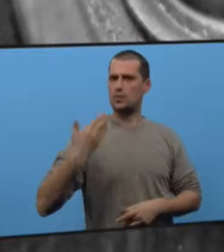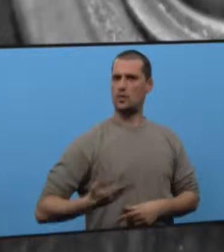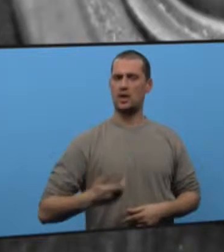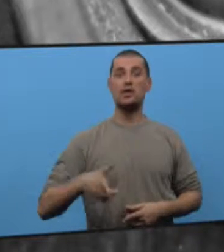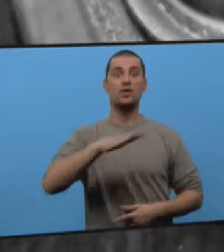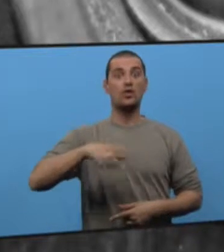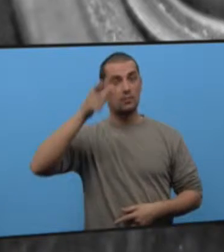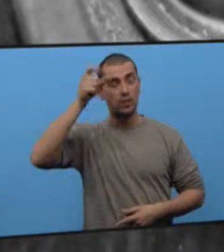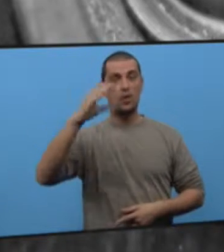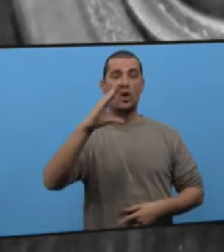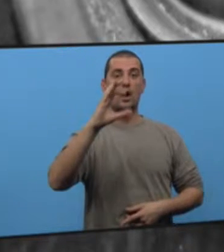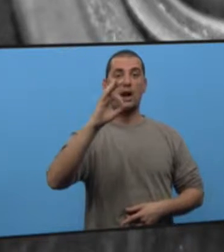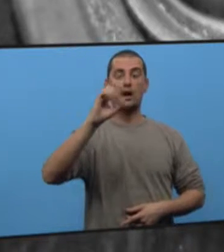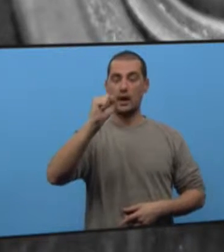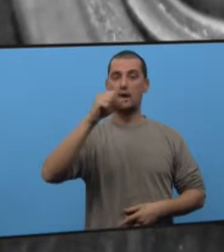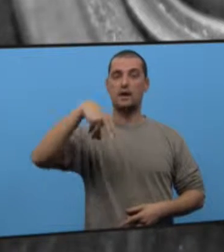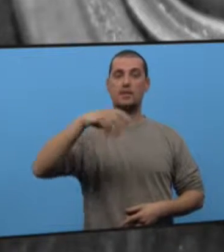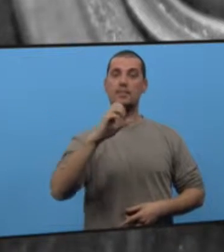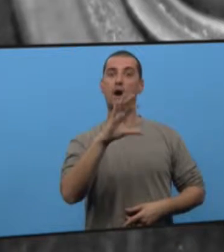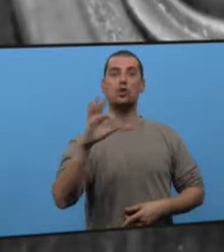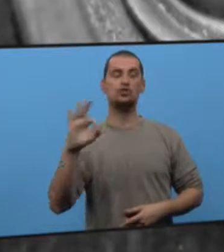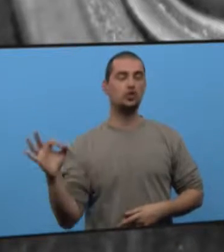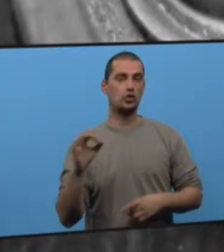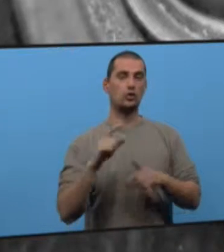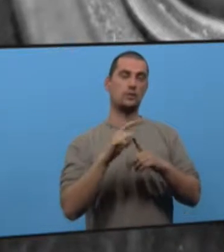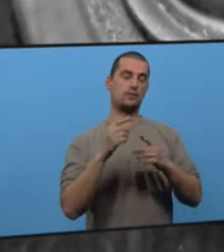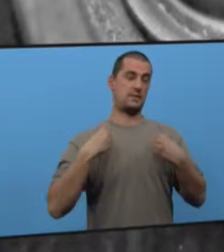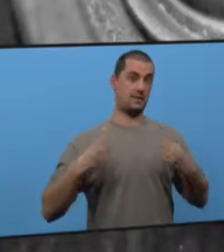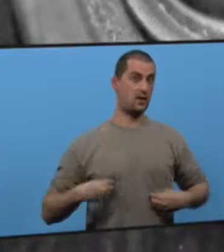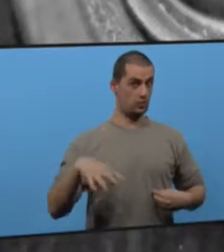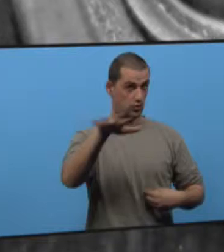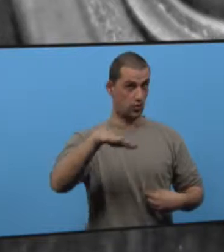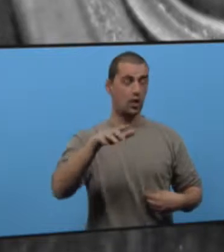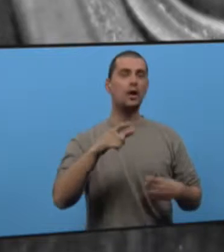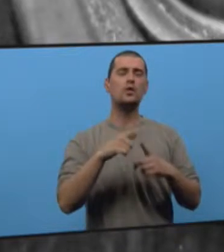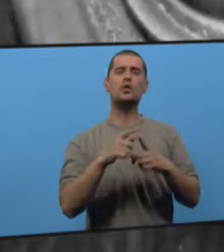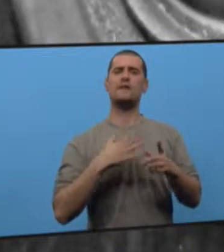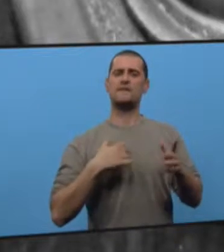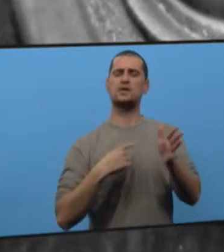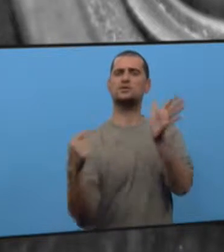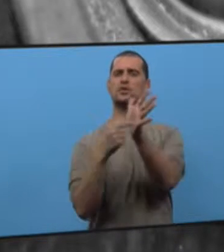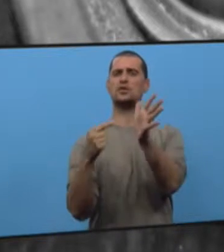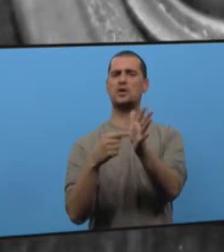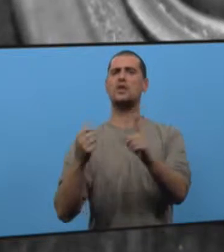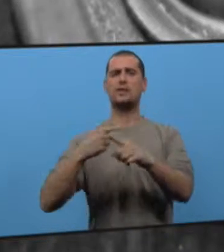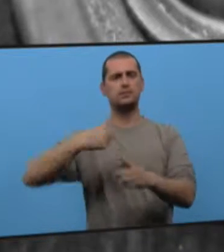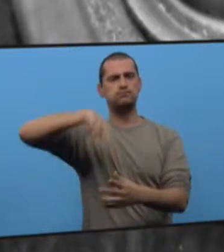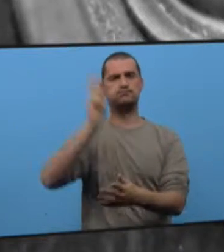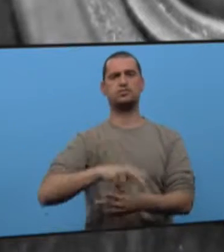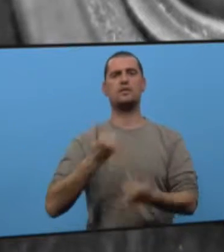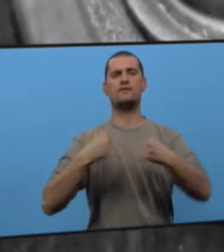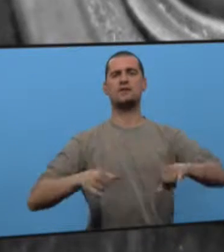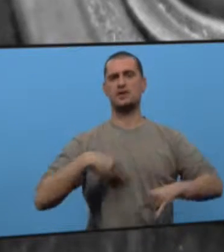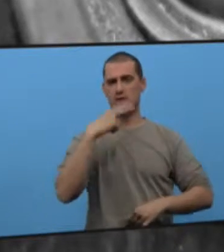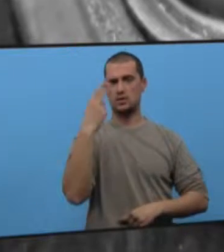Viveiro. O Concello de Viveiro e a Asociación da Rapa de Candaoso solicitarán á Xunta e Goberno que sexa declarada Festa